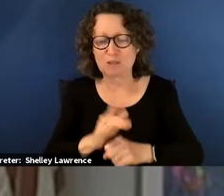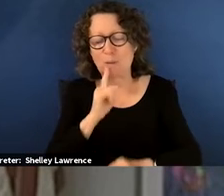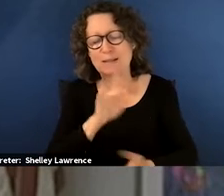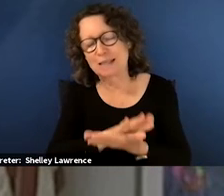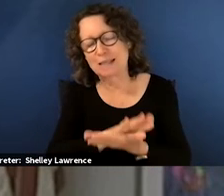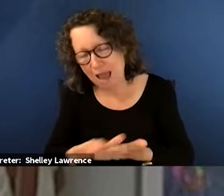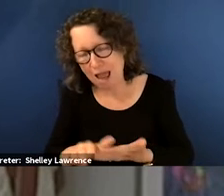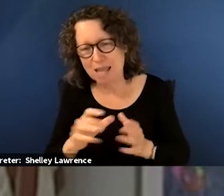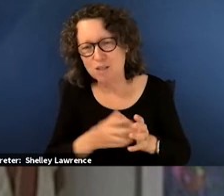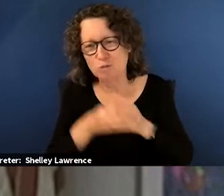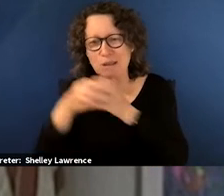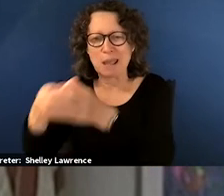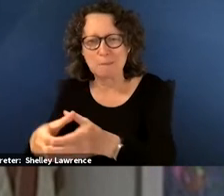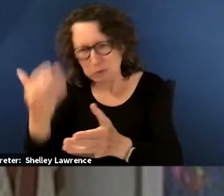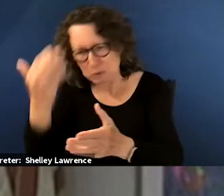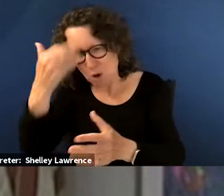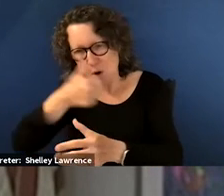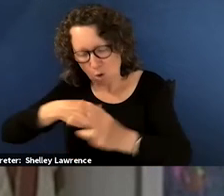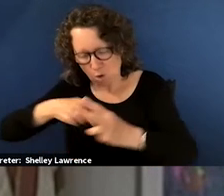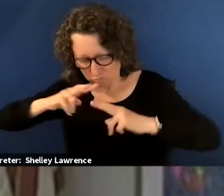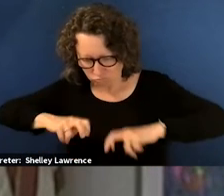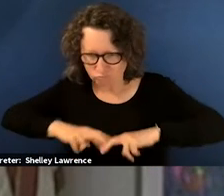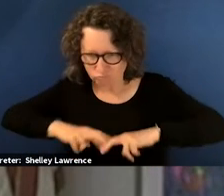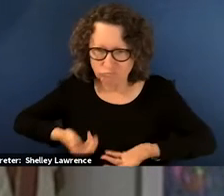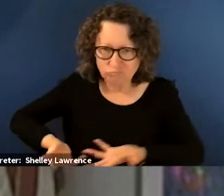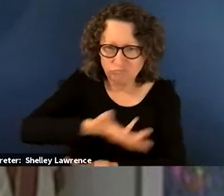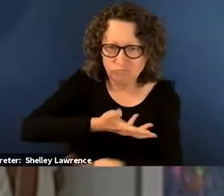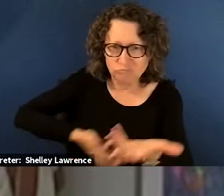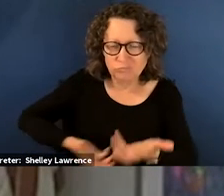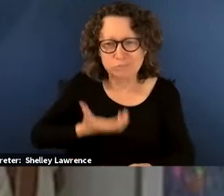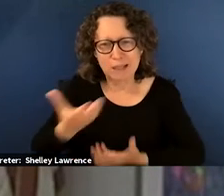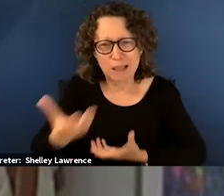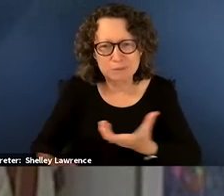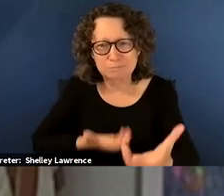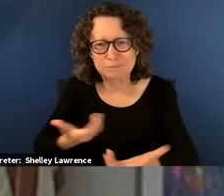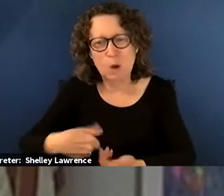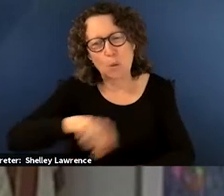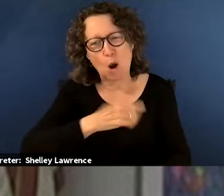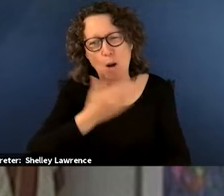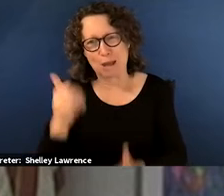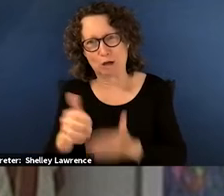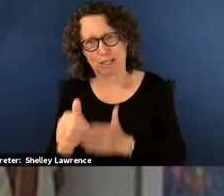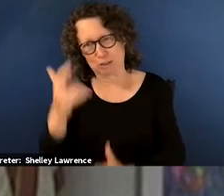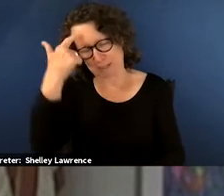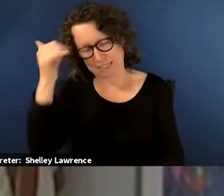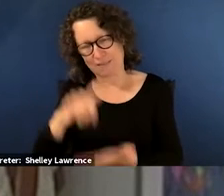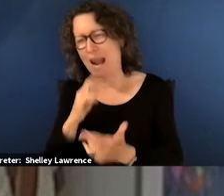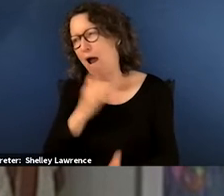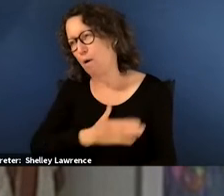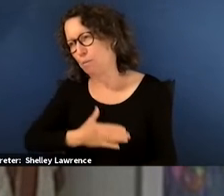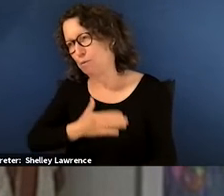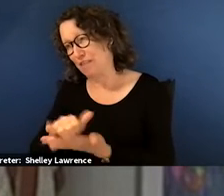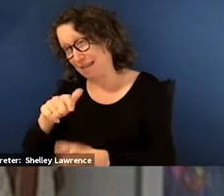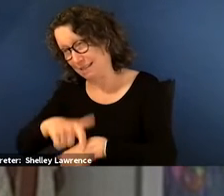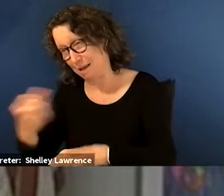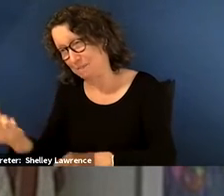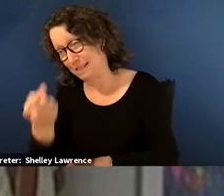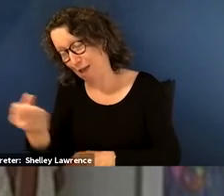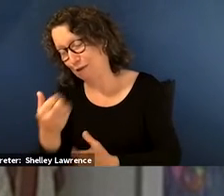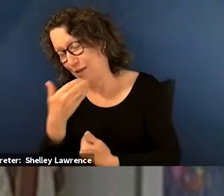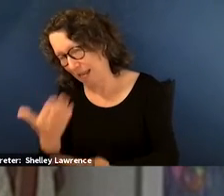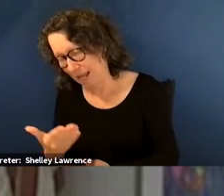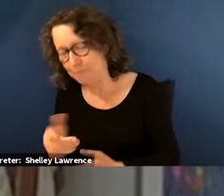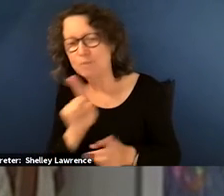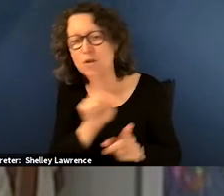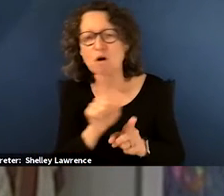fue maravilloso saber quiénes somos y cómo nos apoyamos las unas a las otras y para ser mejores líderes en esto. Así que quiero apreciar el tiempo que